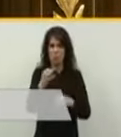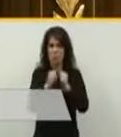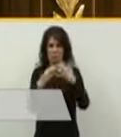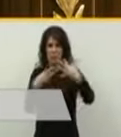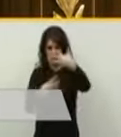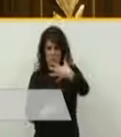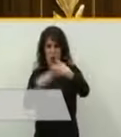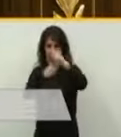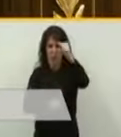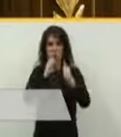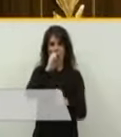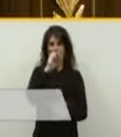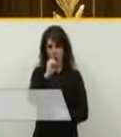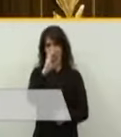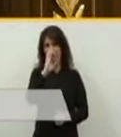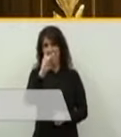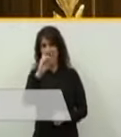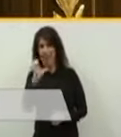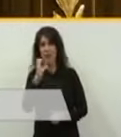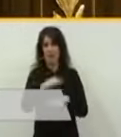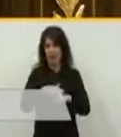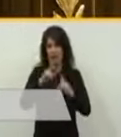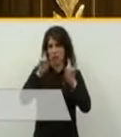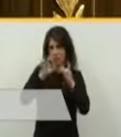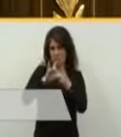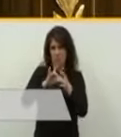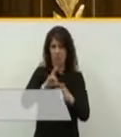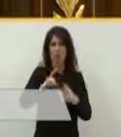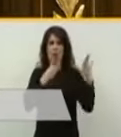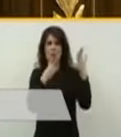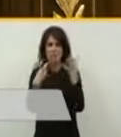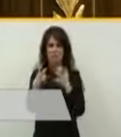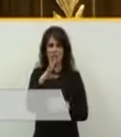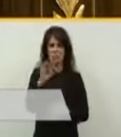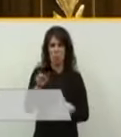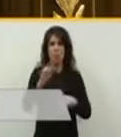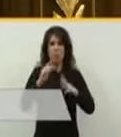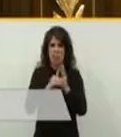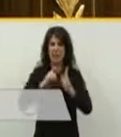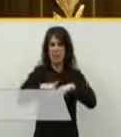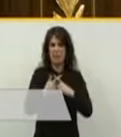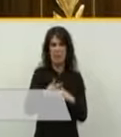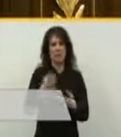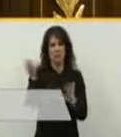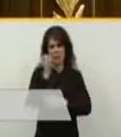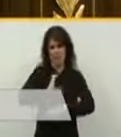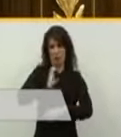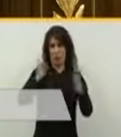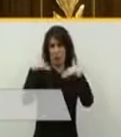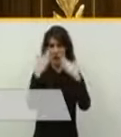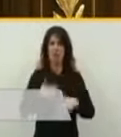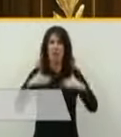Hay quien se conforma con 750.000 familias que no tienen ingresos. Hay quien se conforma con que no haya igualdad salarial entre hombres y